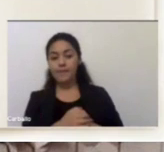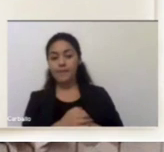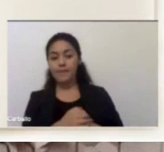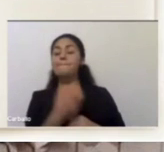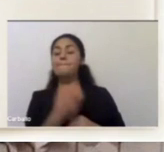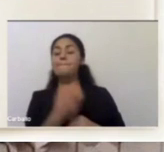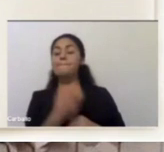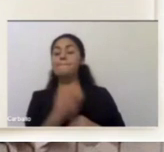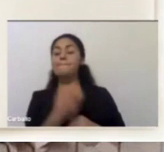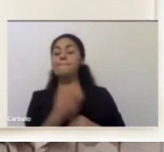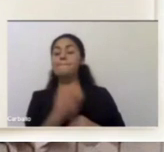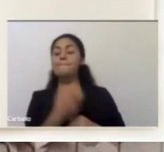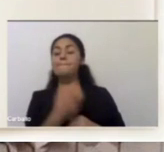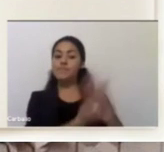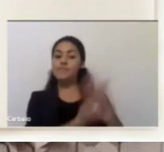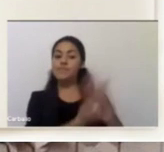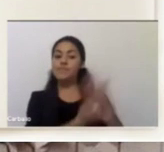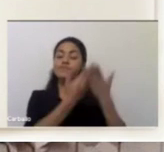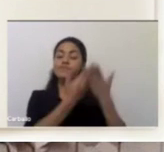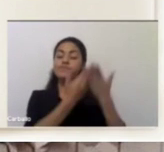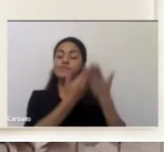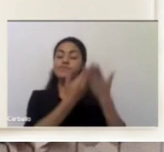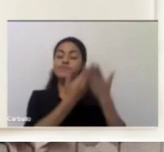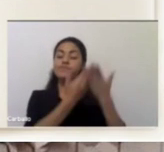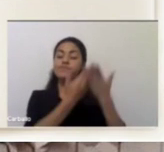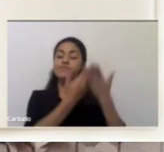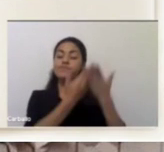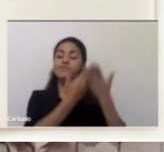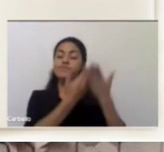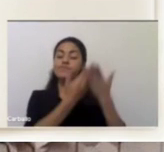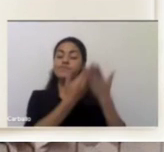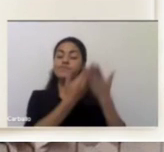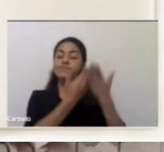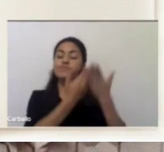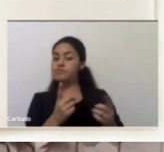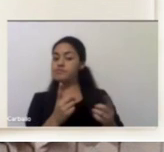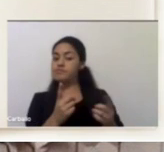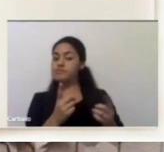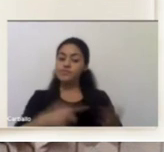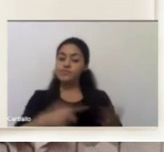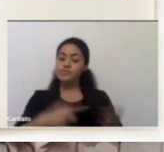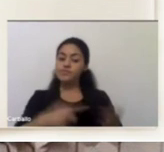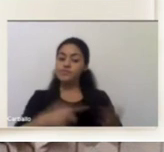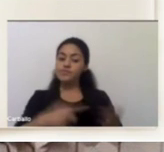Magistrado Jaques Adrián Jaques Flores. De conformidad con la cuenta dada.